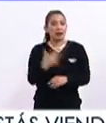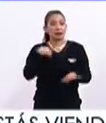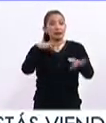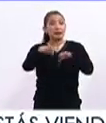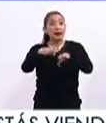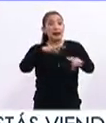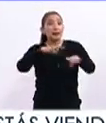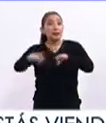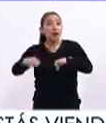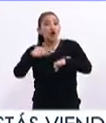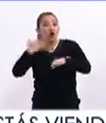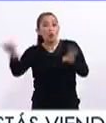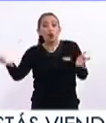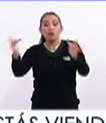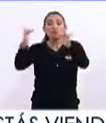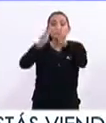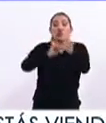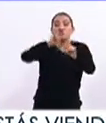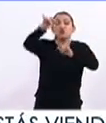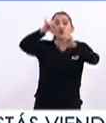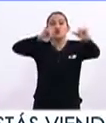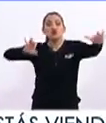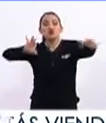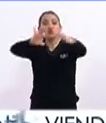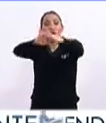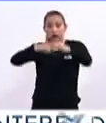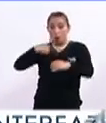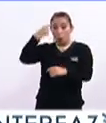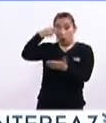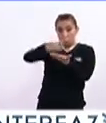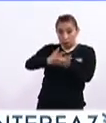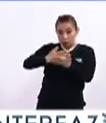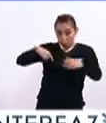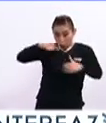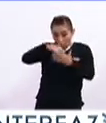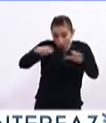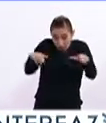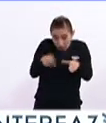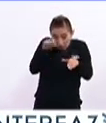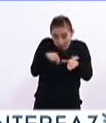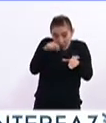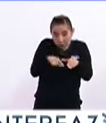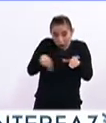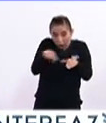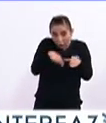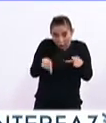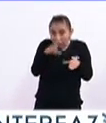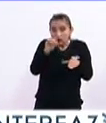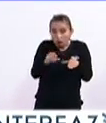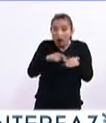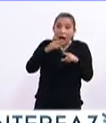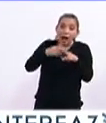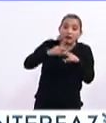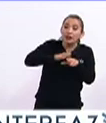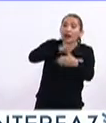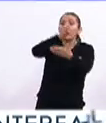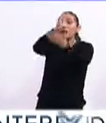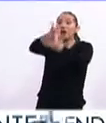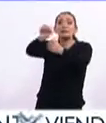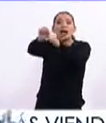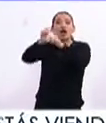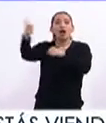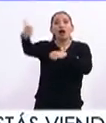labor de extensión, Claro. no solamente centralizado, sino ir prácticamente hasta el salón de clase.